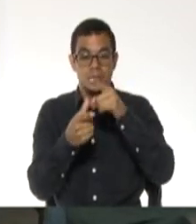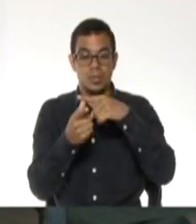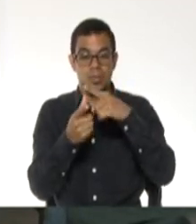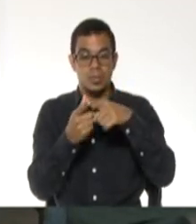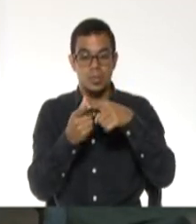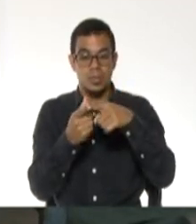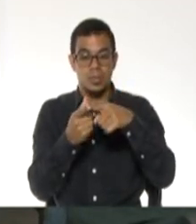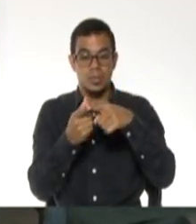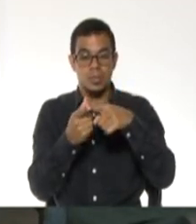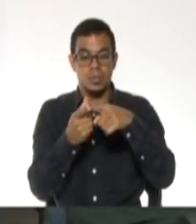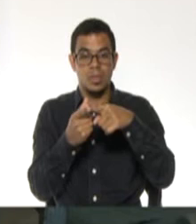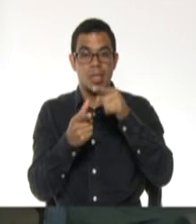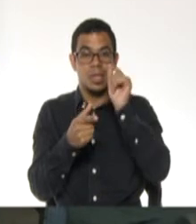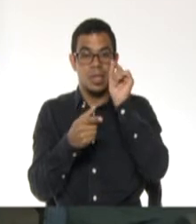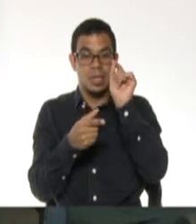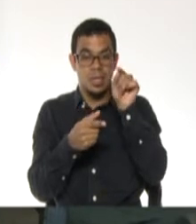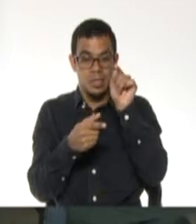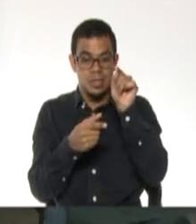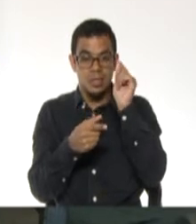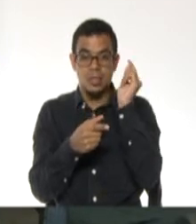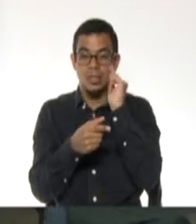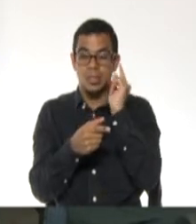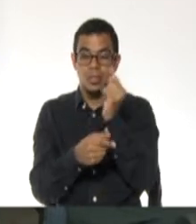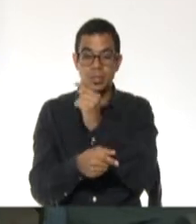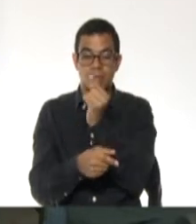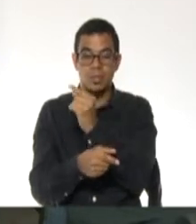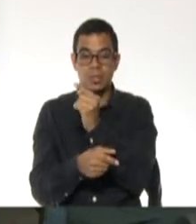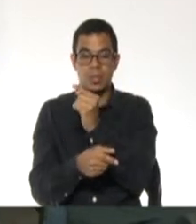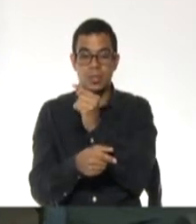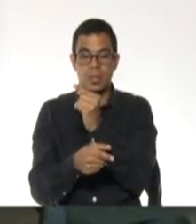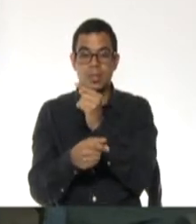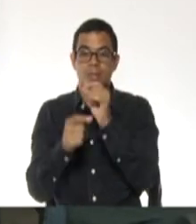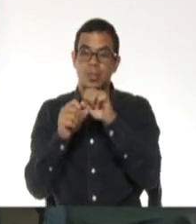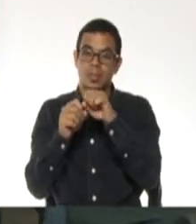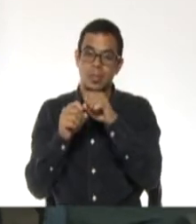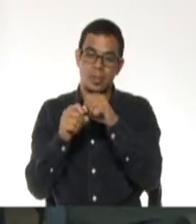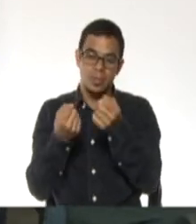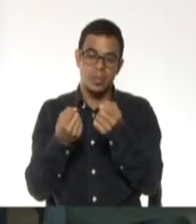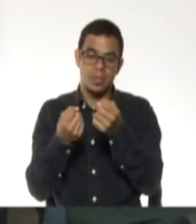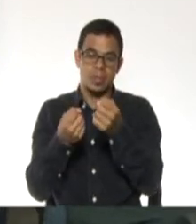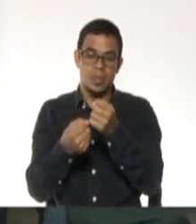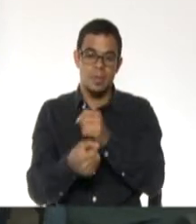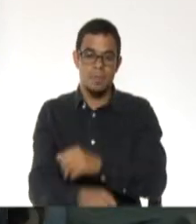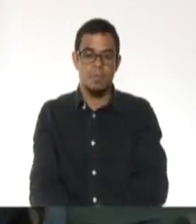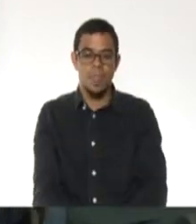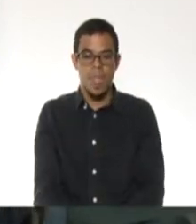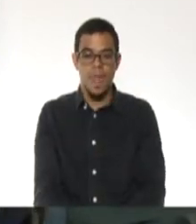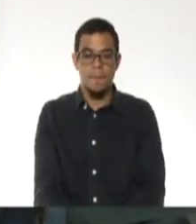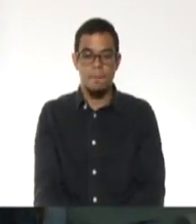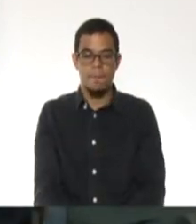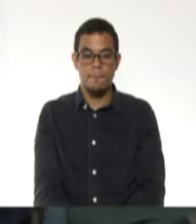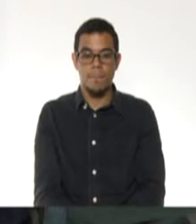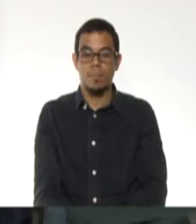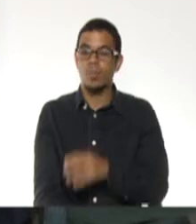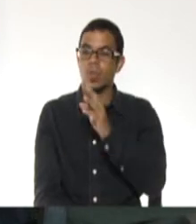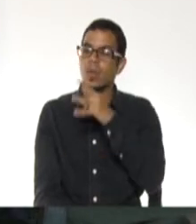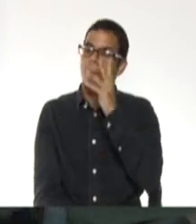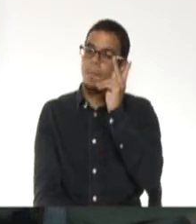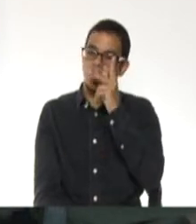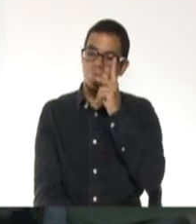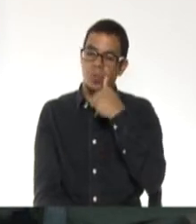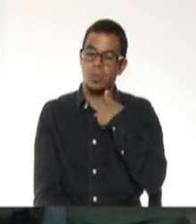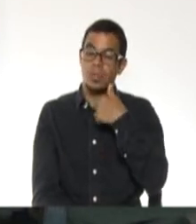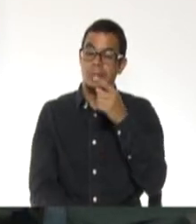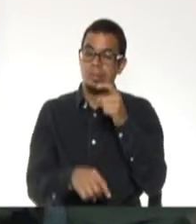que esto se rompa, se funda primero, a que el daño sea mayor. Claro. Profe Gonzalo, como nuestro tiempo en televisión es muy corto,